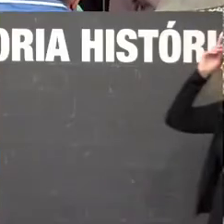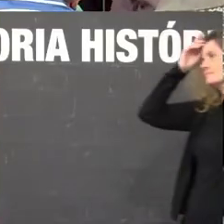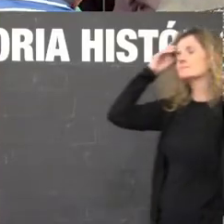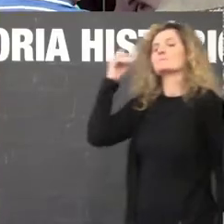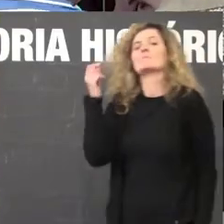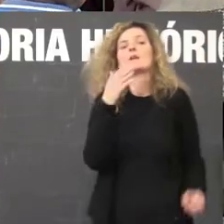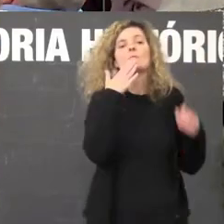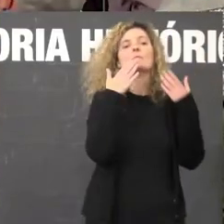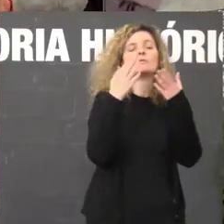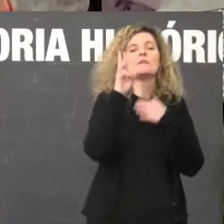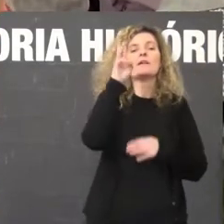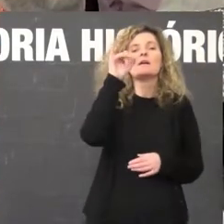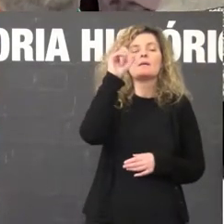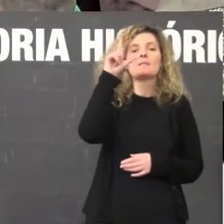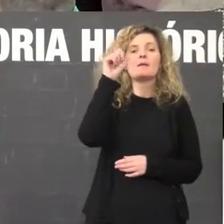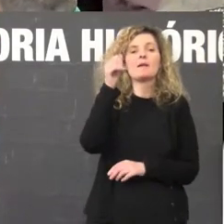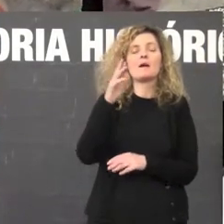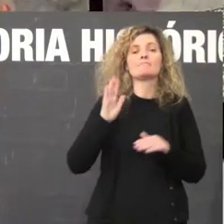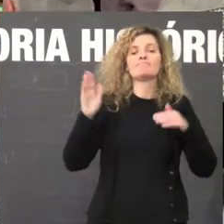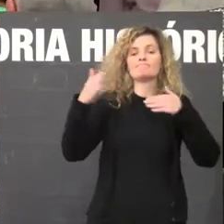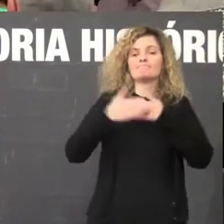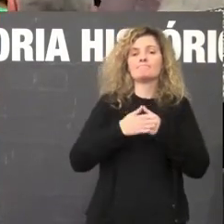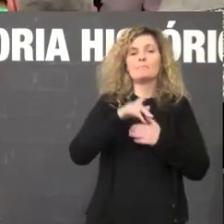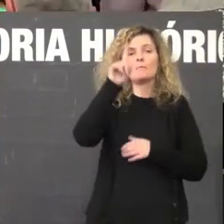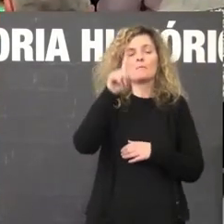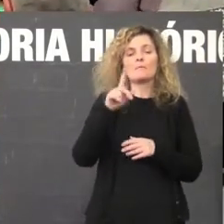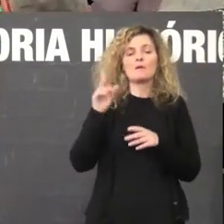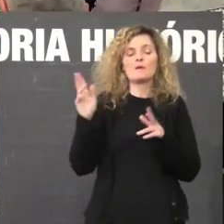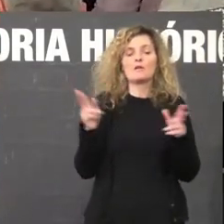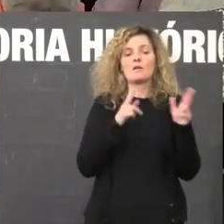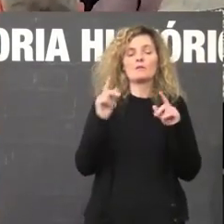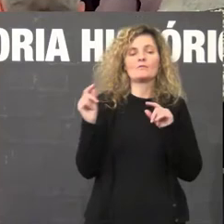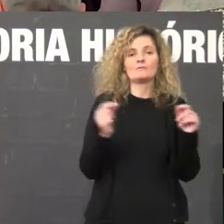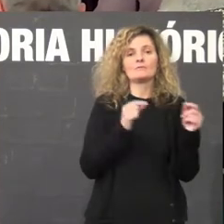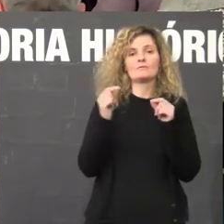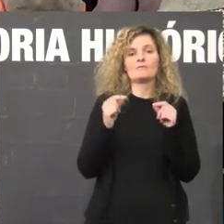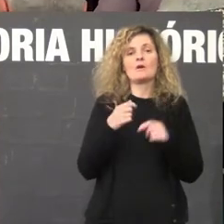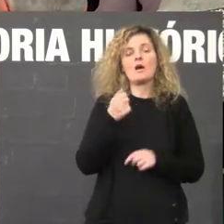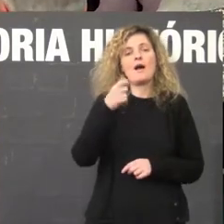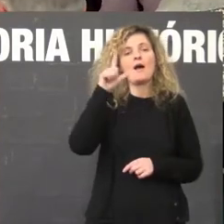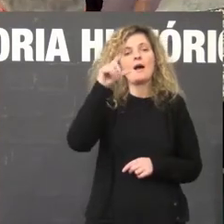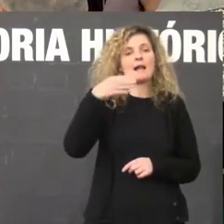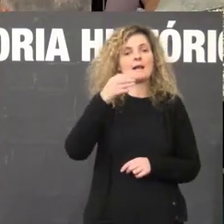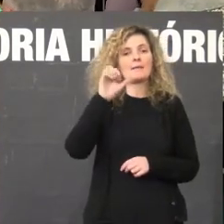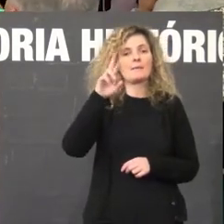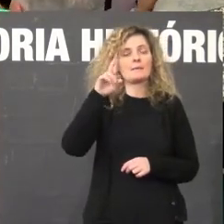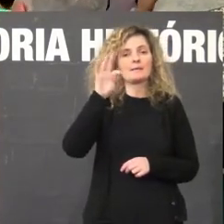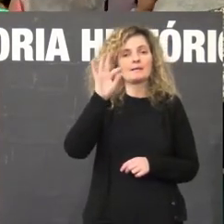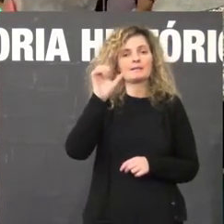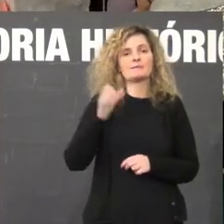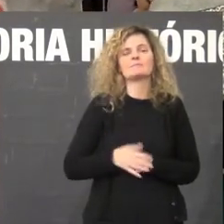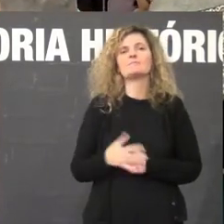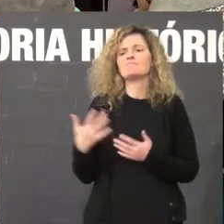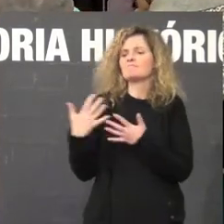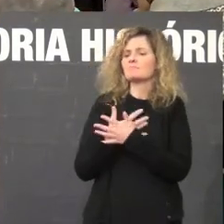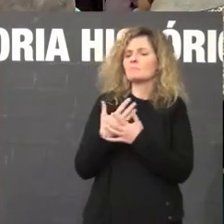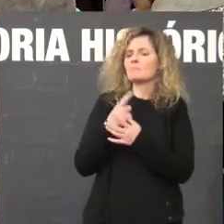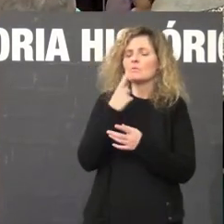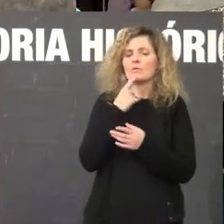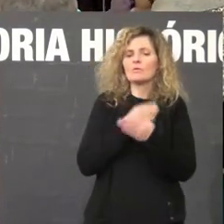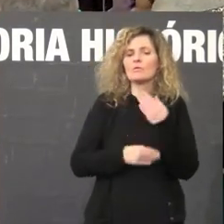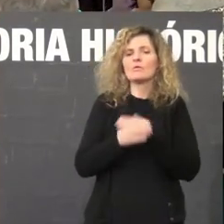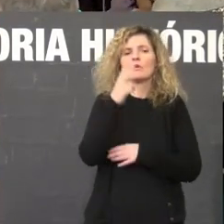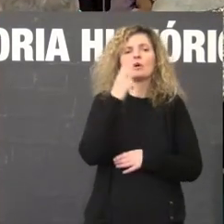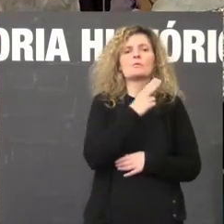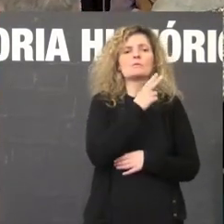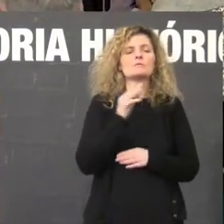Moitas grazas, Pilar. Vamos a pechar esta primeira ronda de intervencións con Alberte. Vainos explicar como naceu o seu